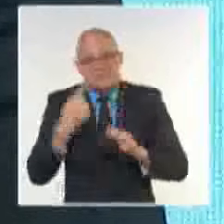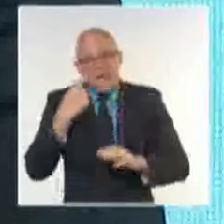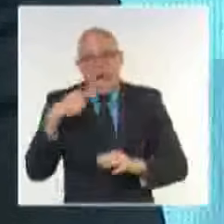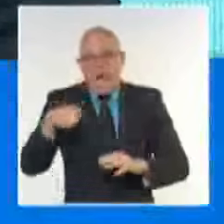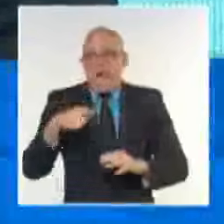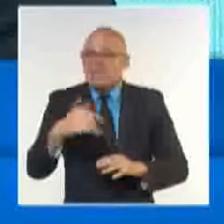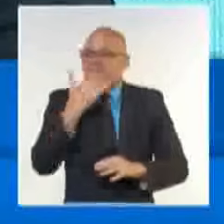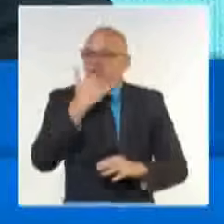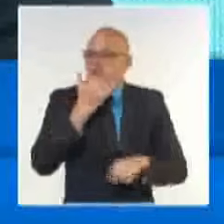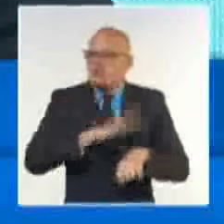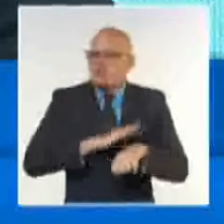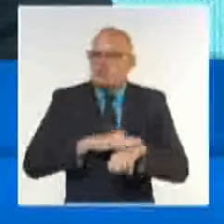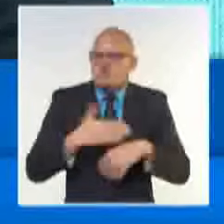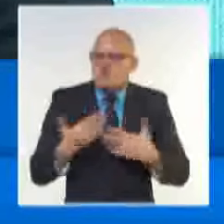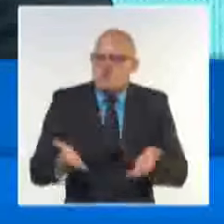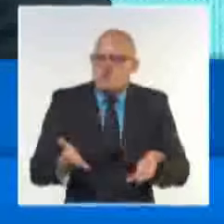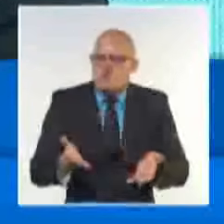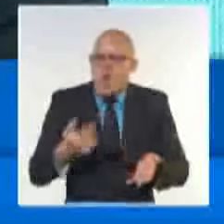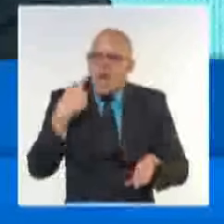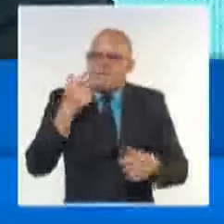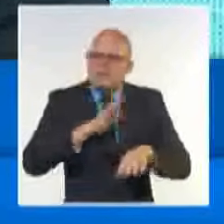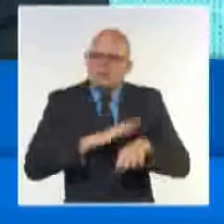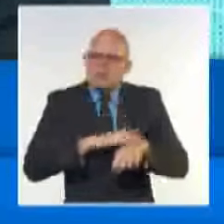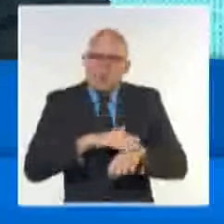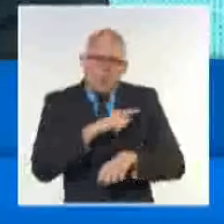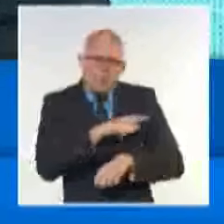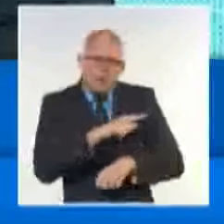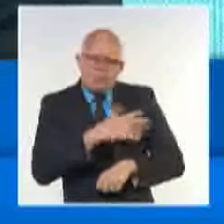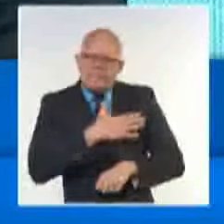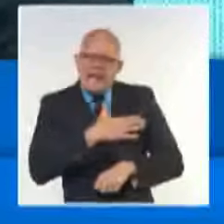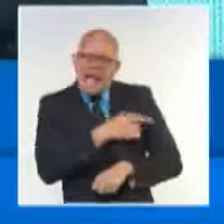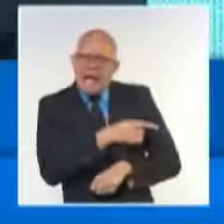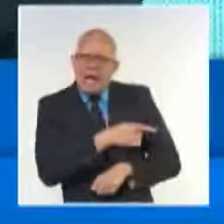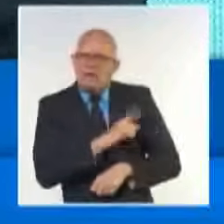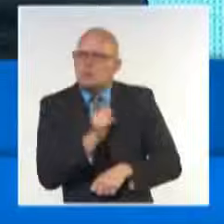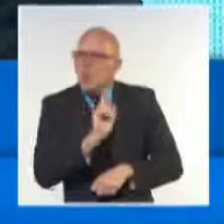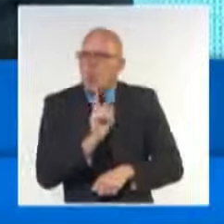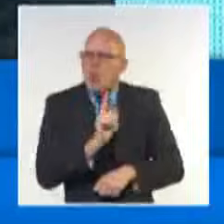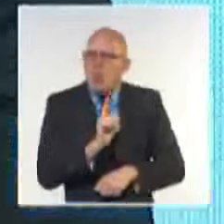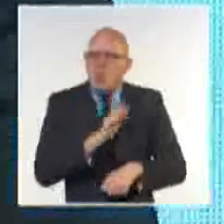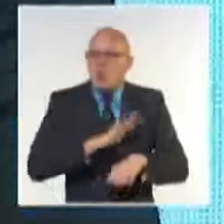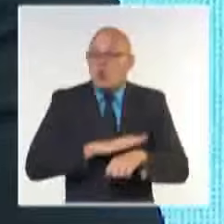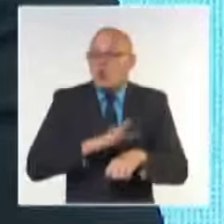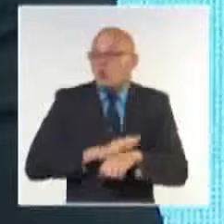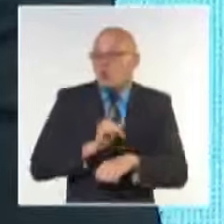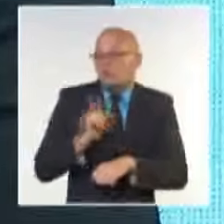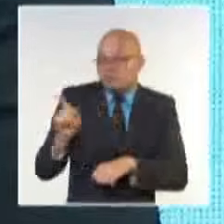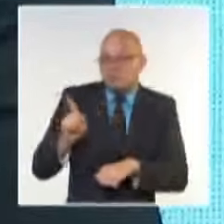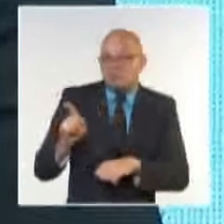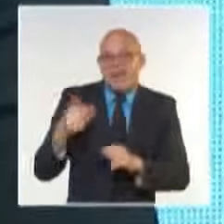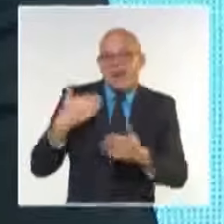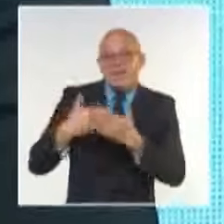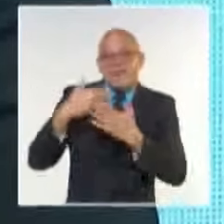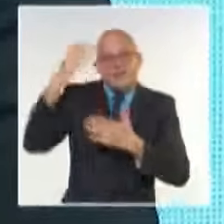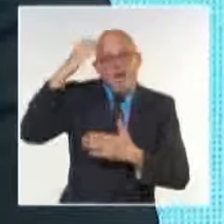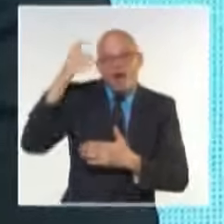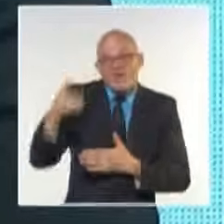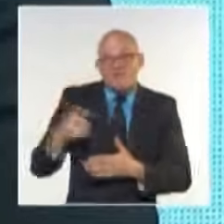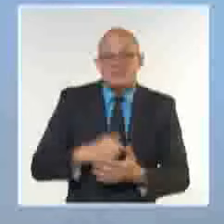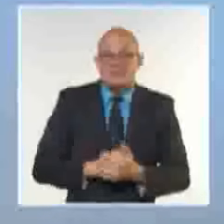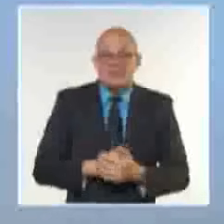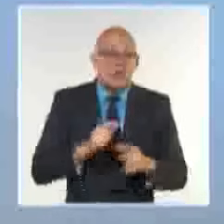hemos analizado como que fuimos, los principales estaban en el sector estatal, que se dejaron convencer en caer en